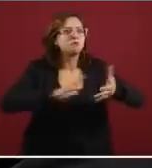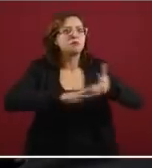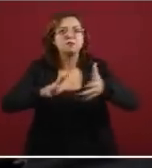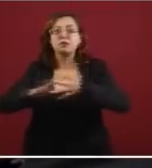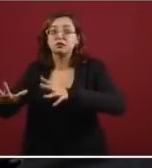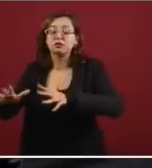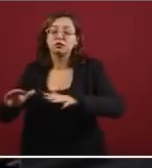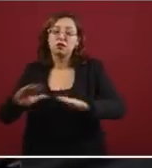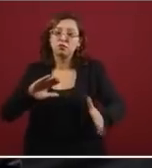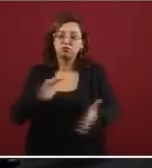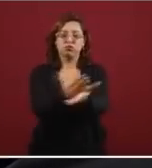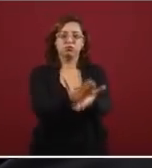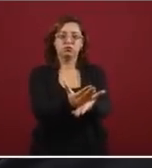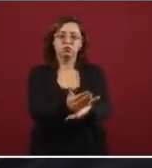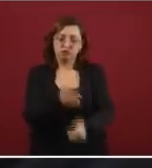de cómo iba creciendo